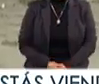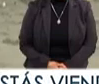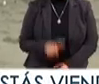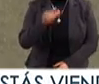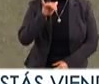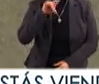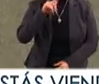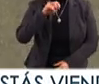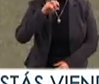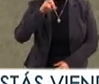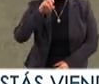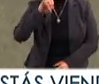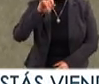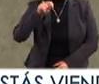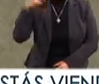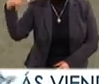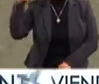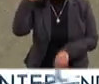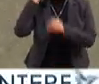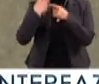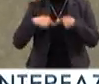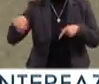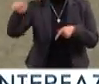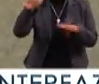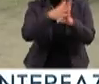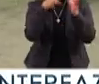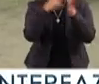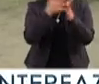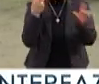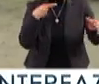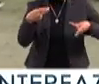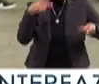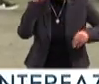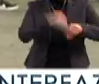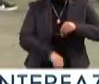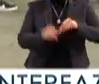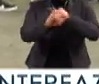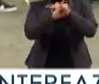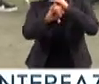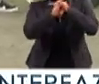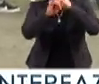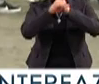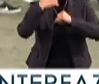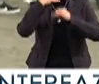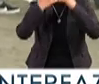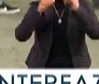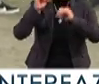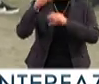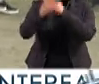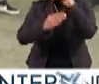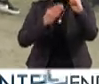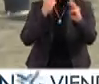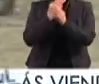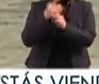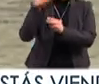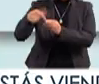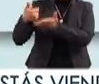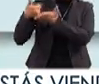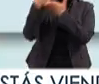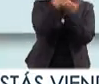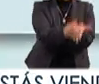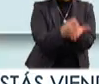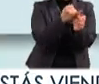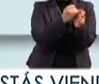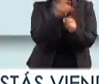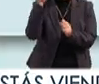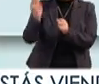Let's Do It con la ayuda de sus voluntarios participó en la elaboración de la plataforma de los desperdicios en el mundo una herramienta que